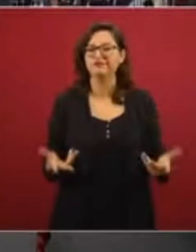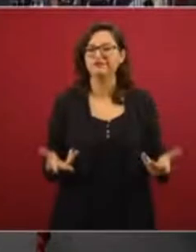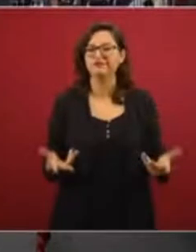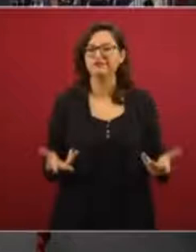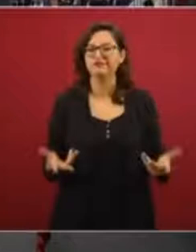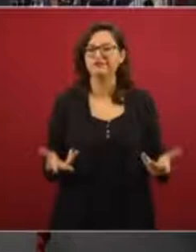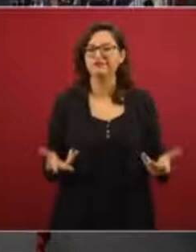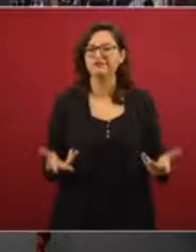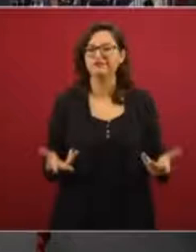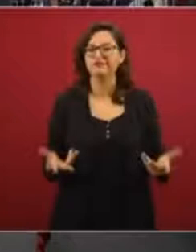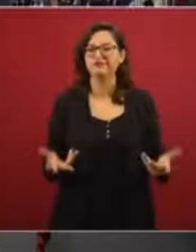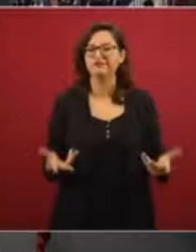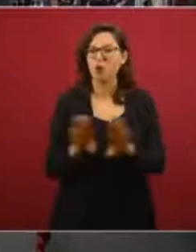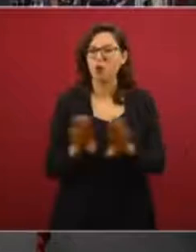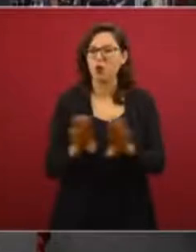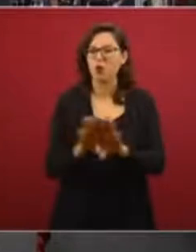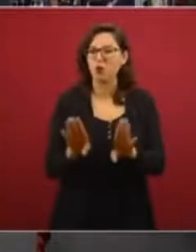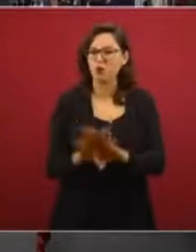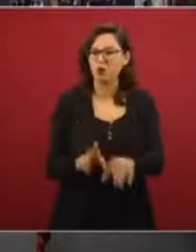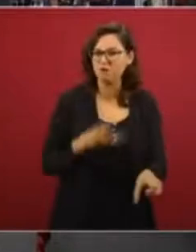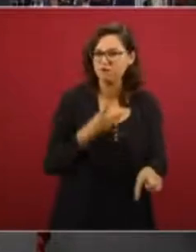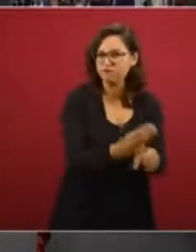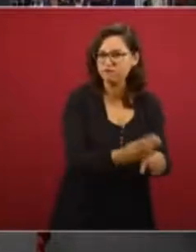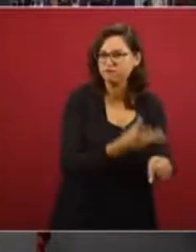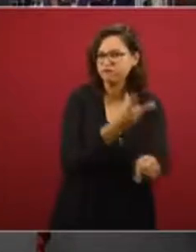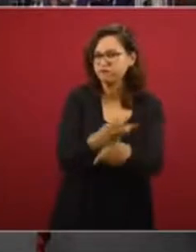technical information.